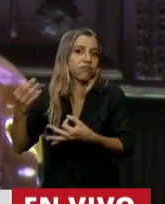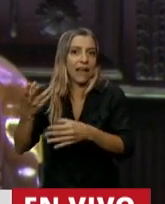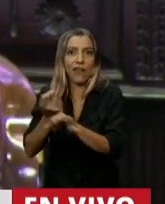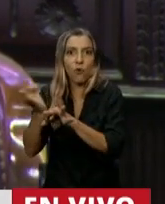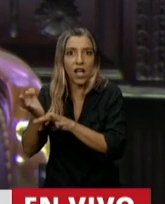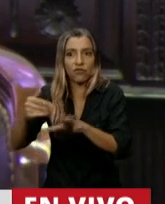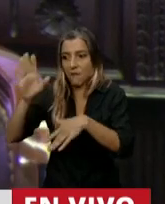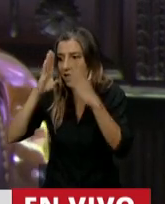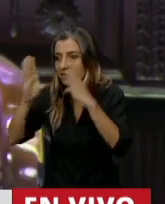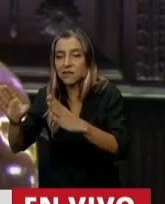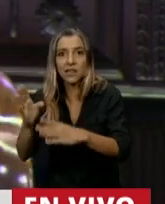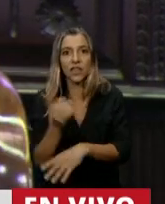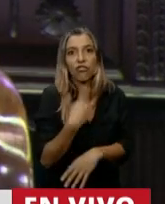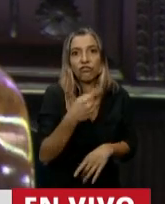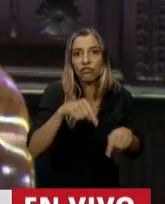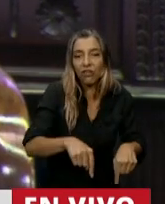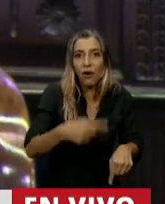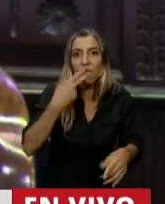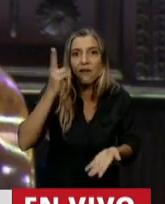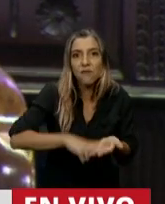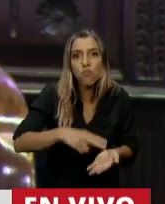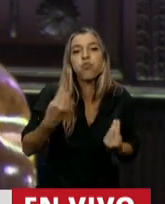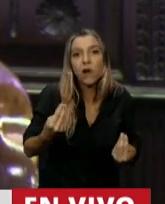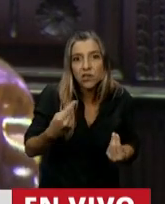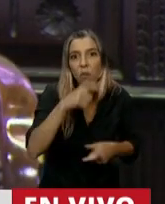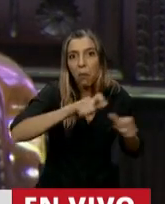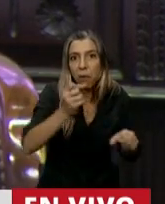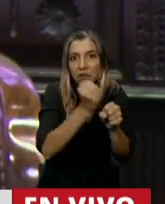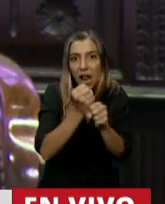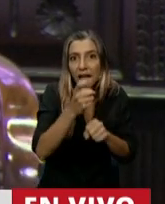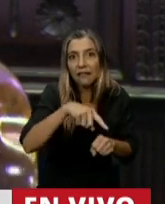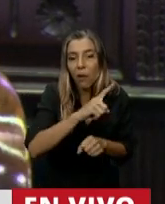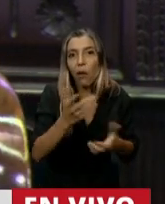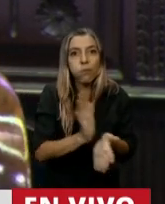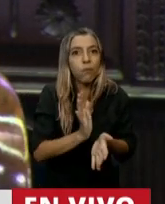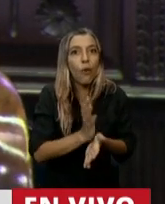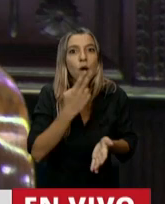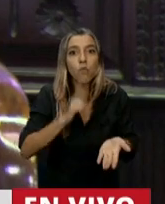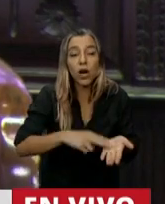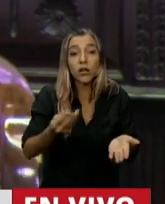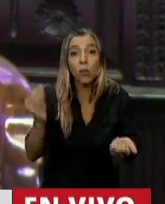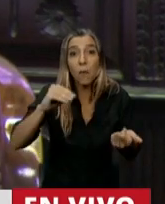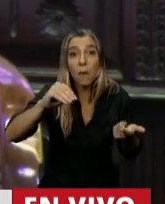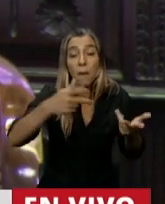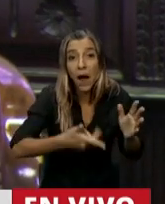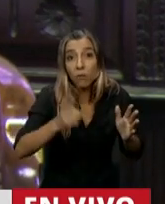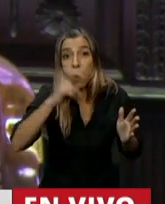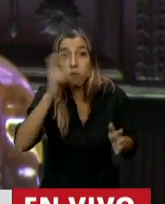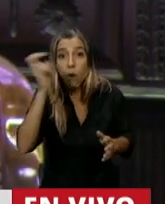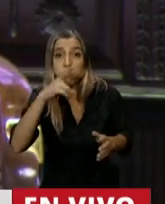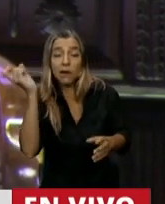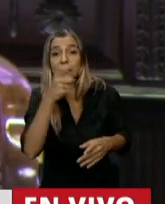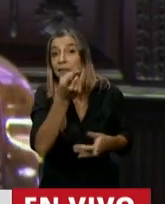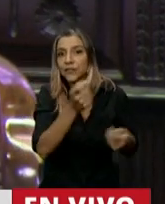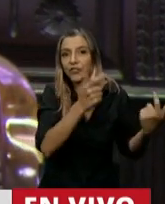los trabajadores, estamos haciendo que ellos se tengan que privar de poder darles herramientas para educarse a sus hijos. Y